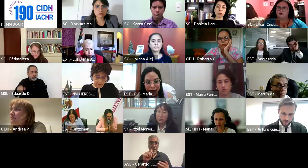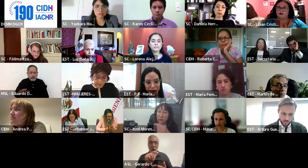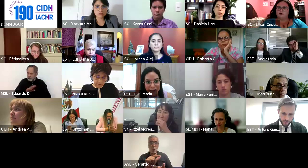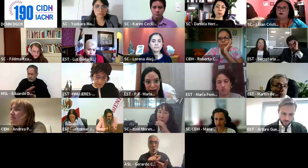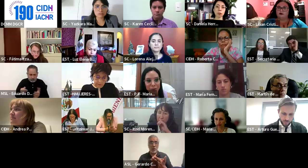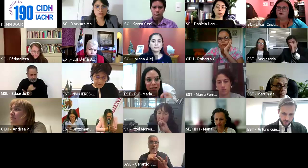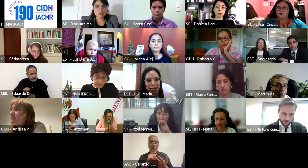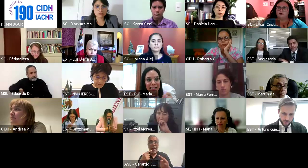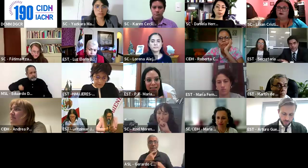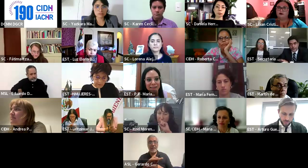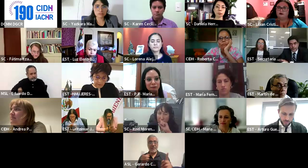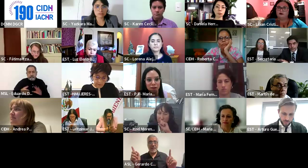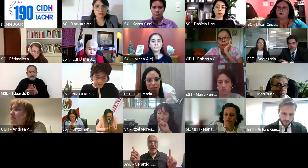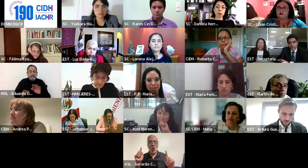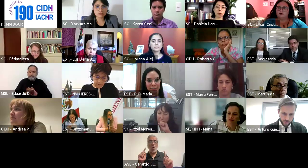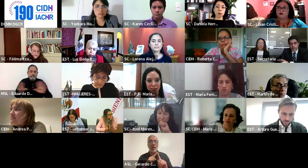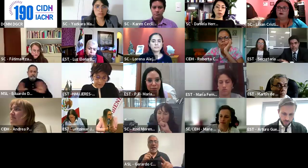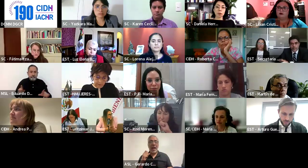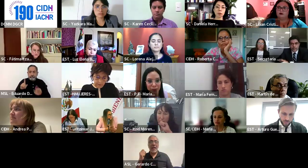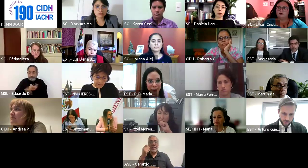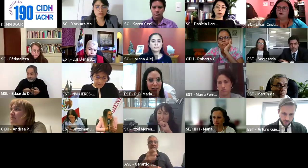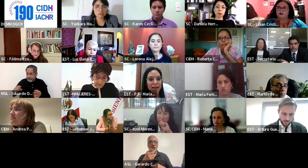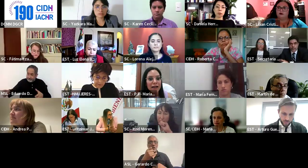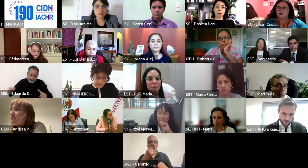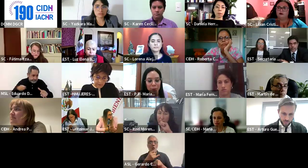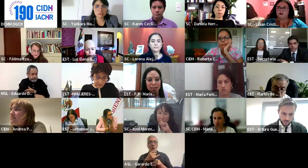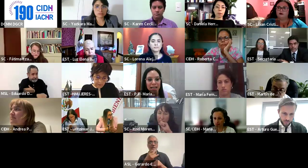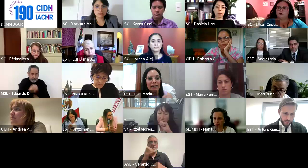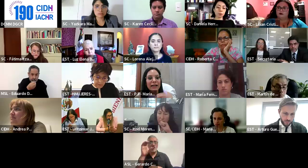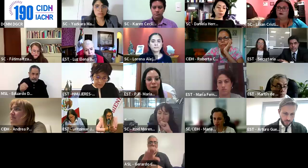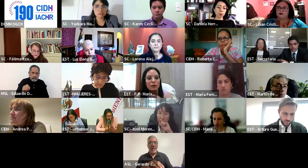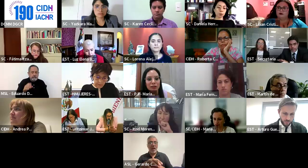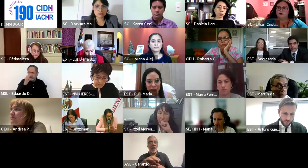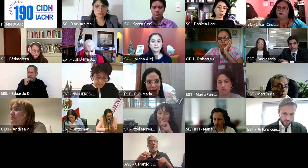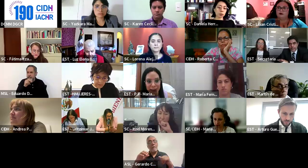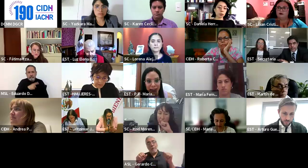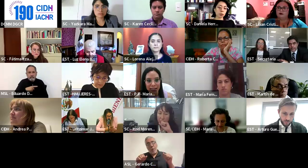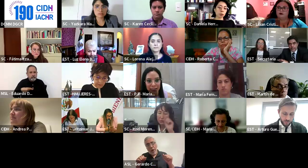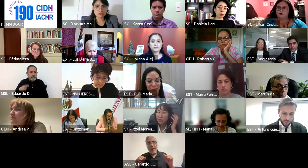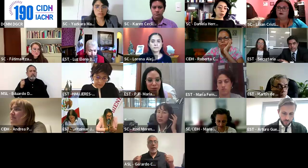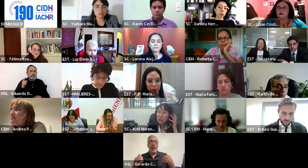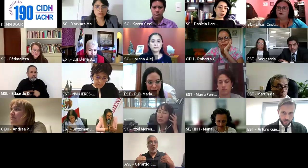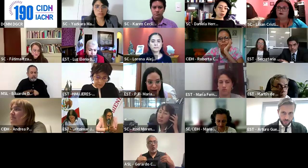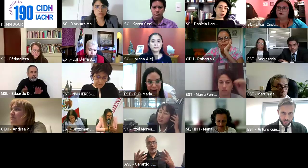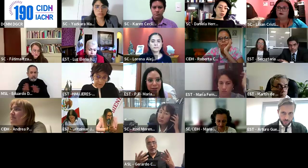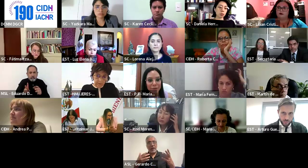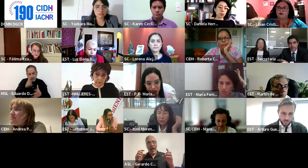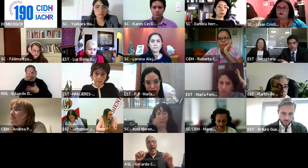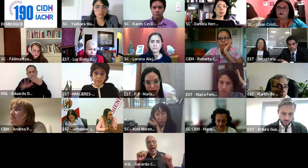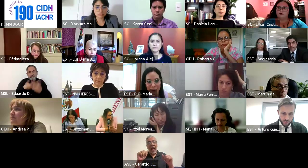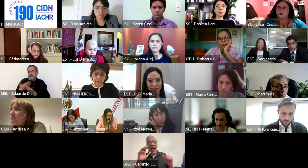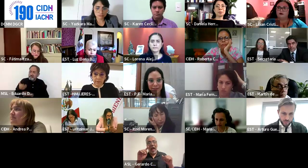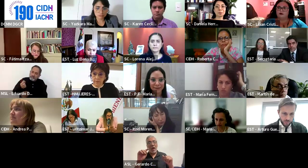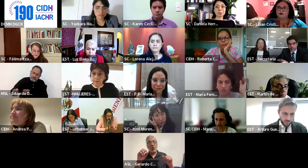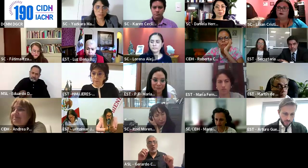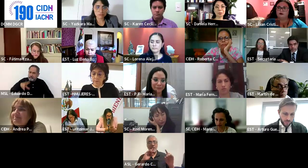ha manifestado que la institucionalización forzada puede consistir en actos de violencia.